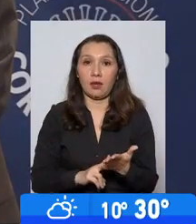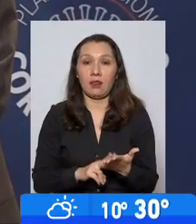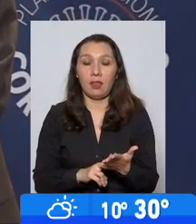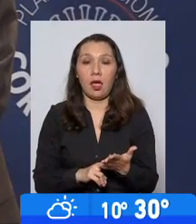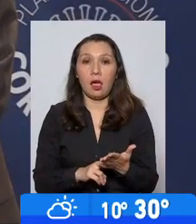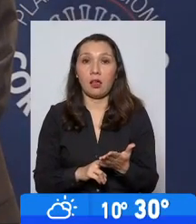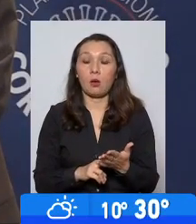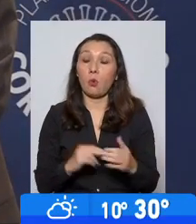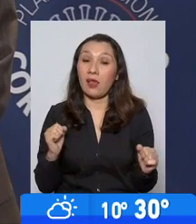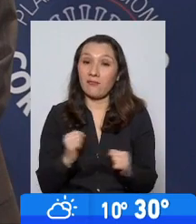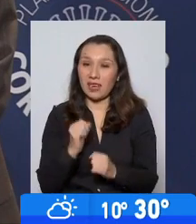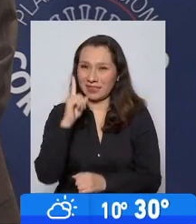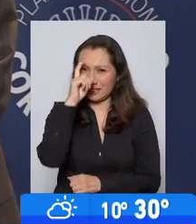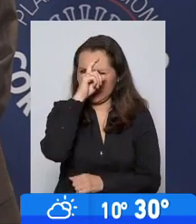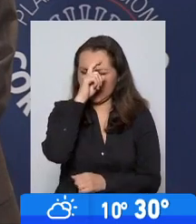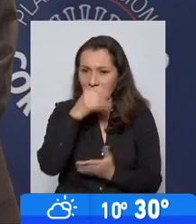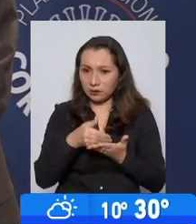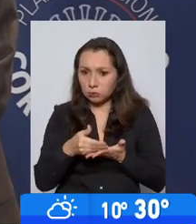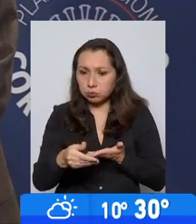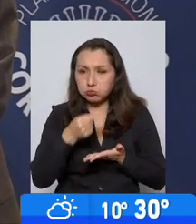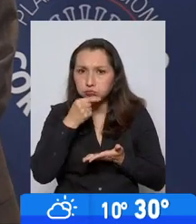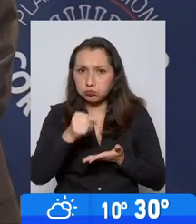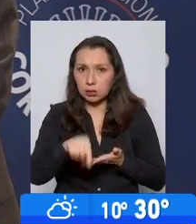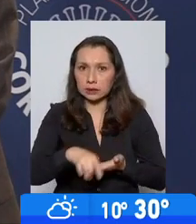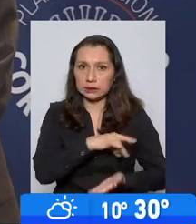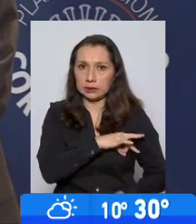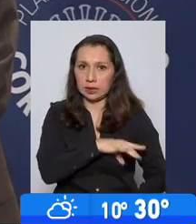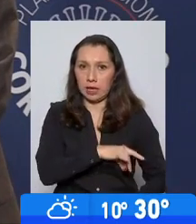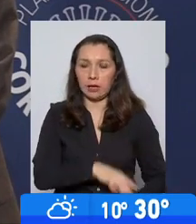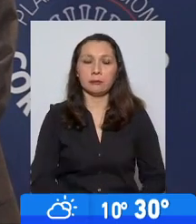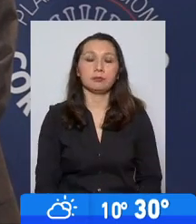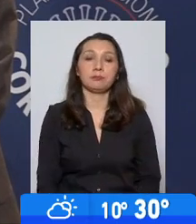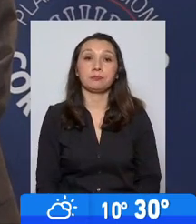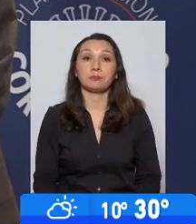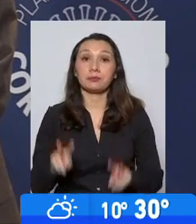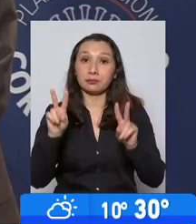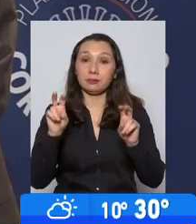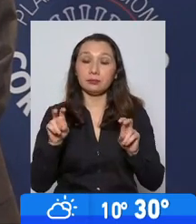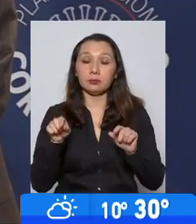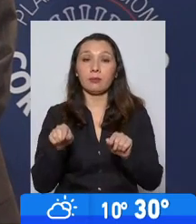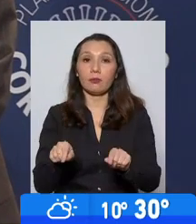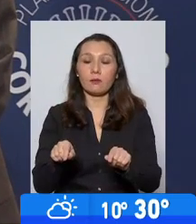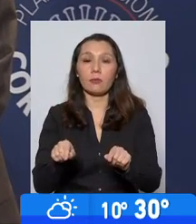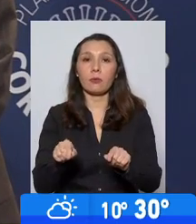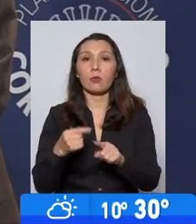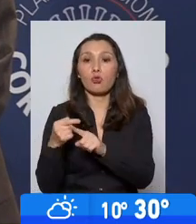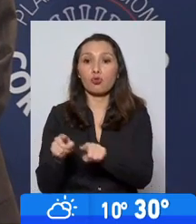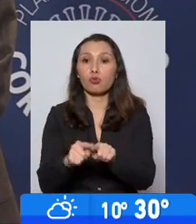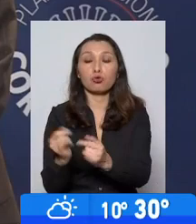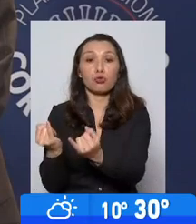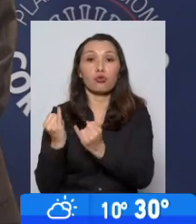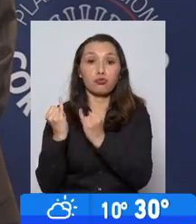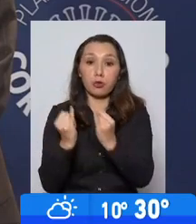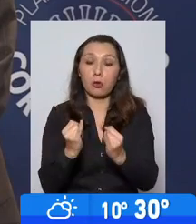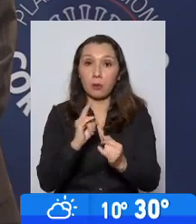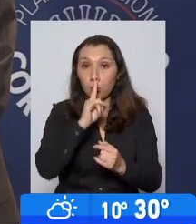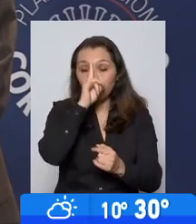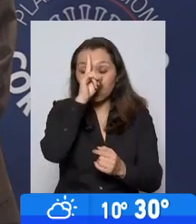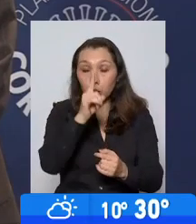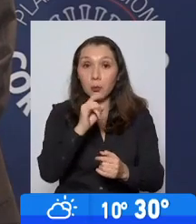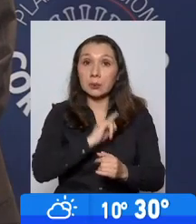ser un invierno duro en Chile. En relación a los otros reportes habituales,